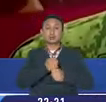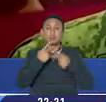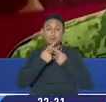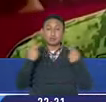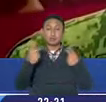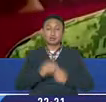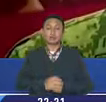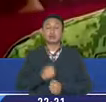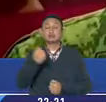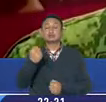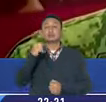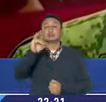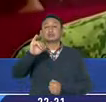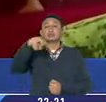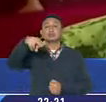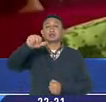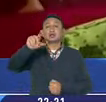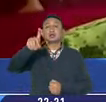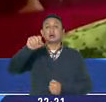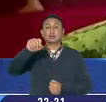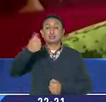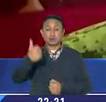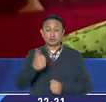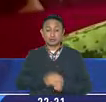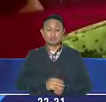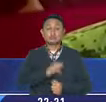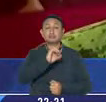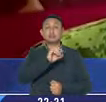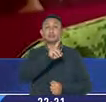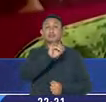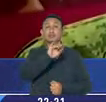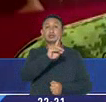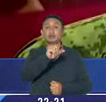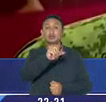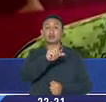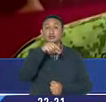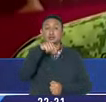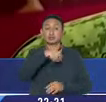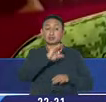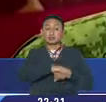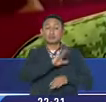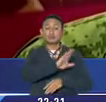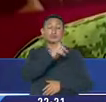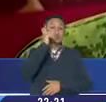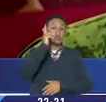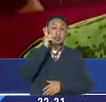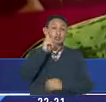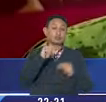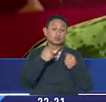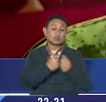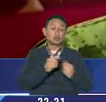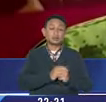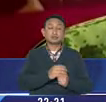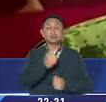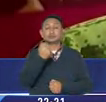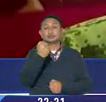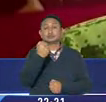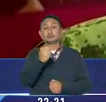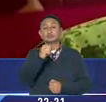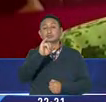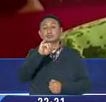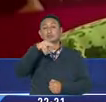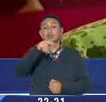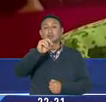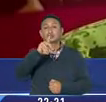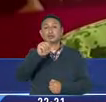de Sinaloa detuvieron a Ovidio N., presunto líder de la fracción Los Menores